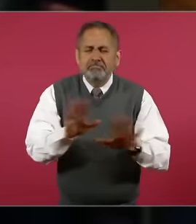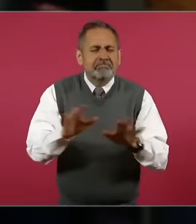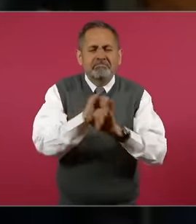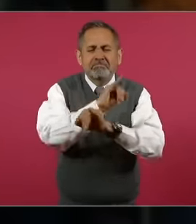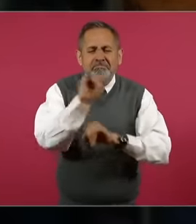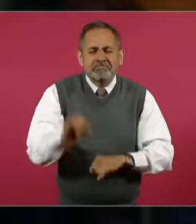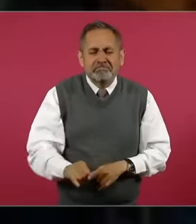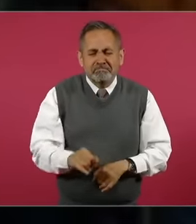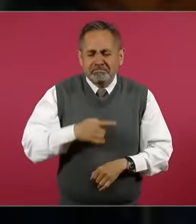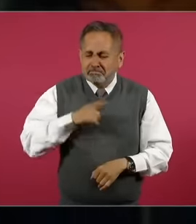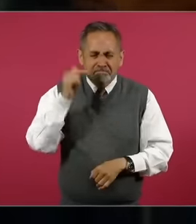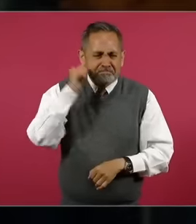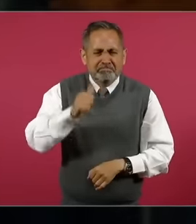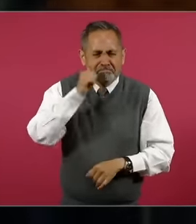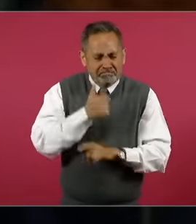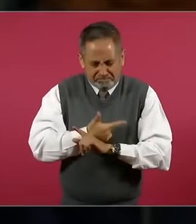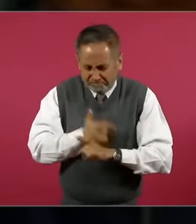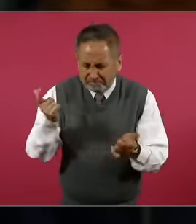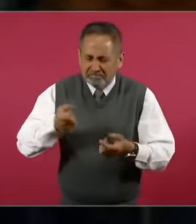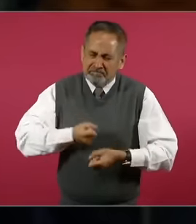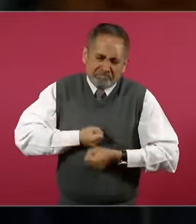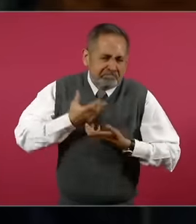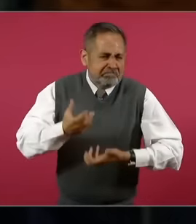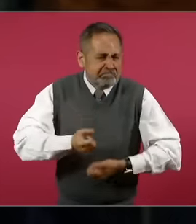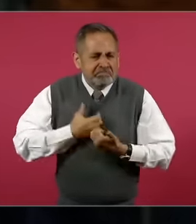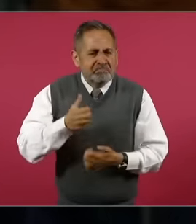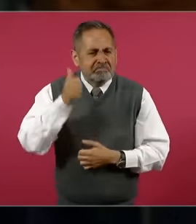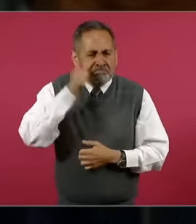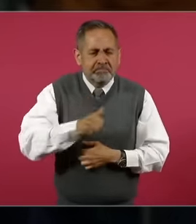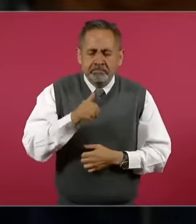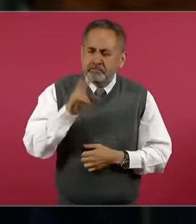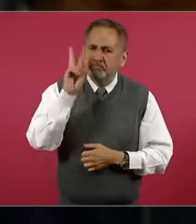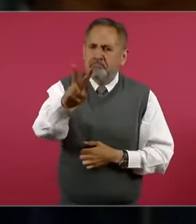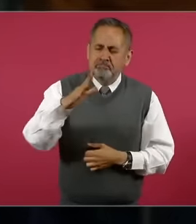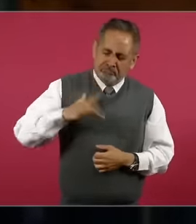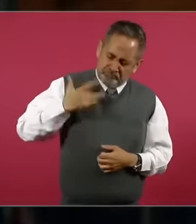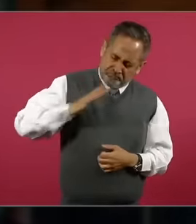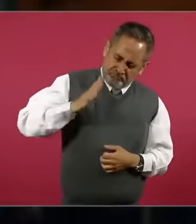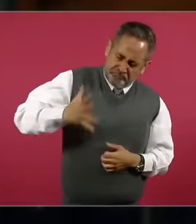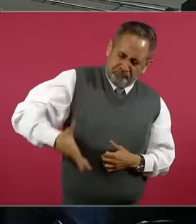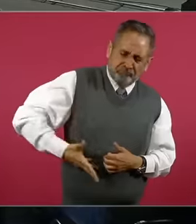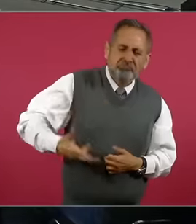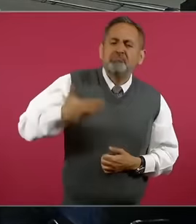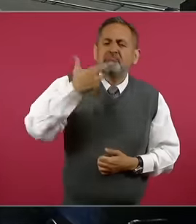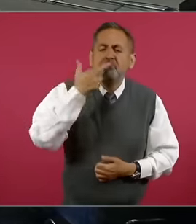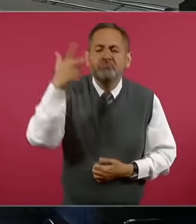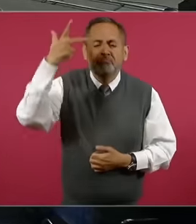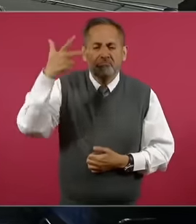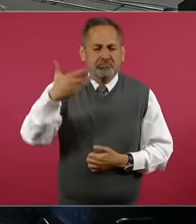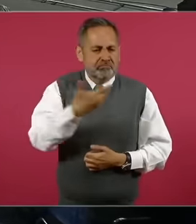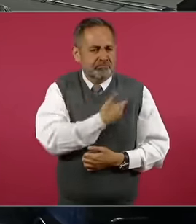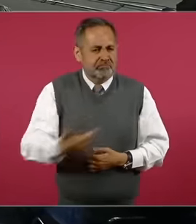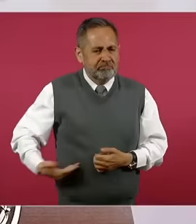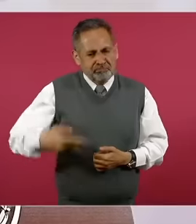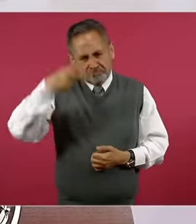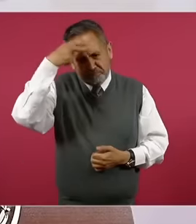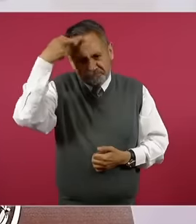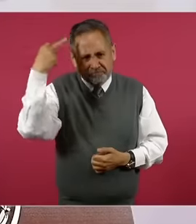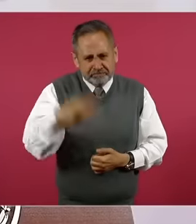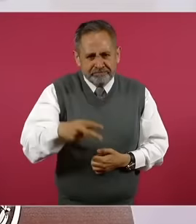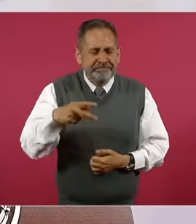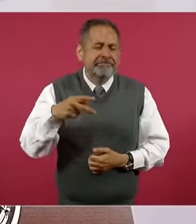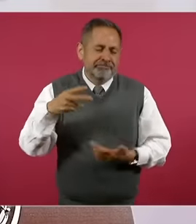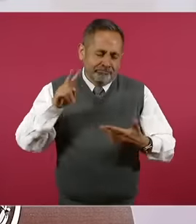ni nada al respecto. Estoy muy orgullosa, señor presidente, de que usted sea uno de los mejores presidentes de México y que sea de